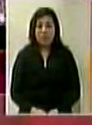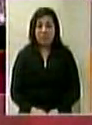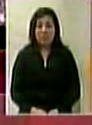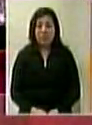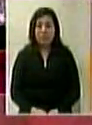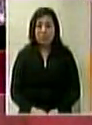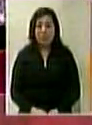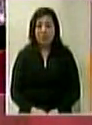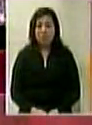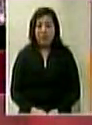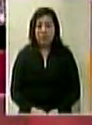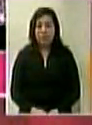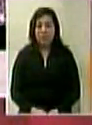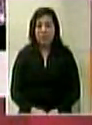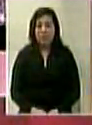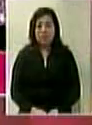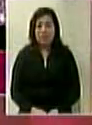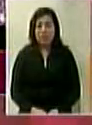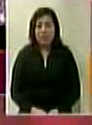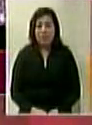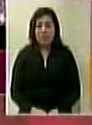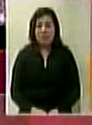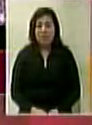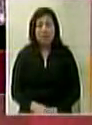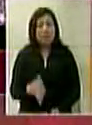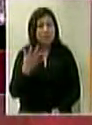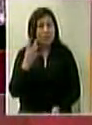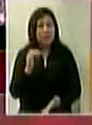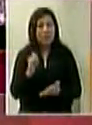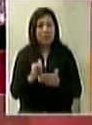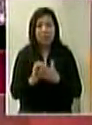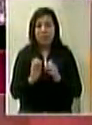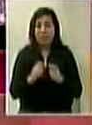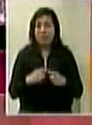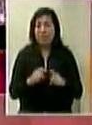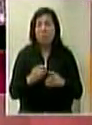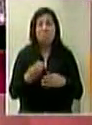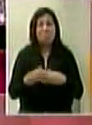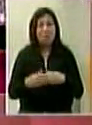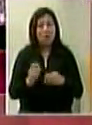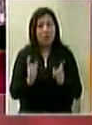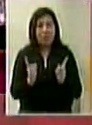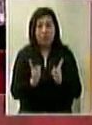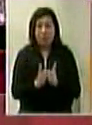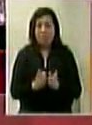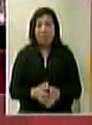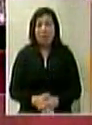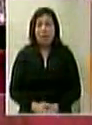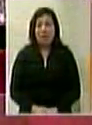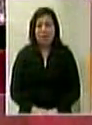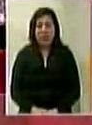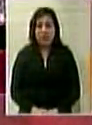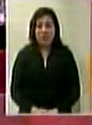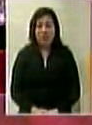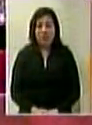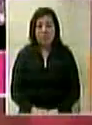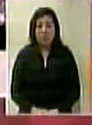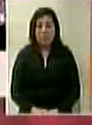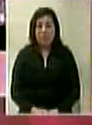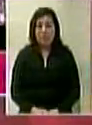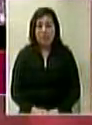están encontrando soluciones sabias que nos van a permitir en poco tiempo aislar a esta lácara que está en los